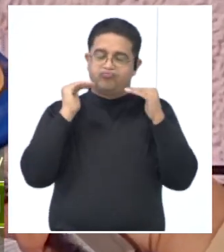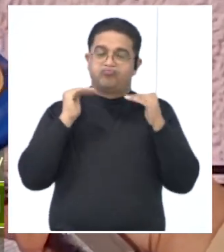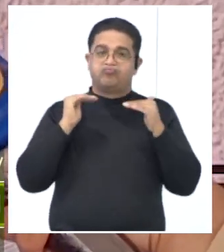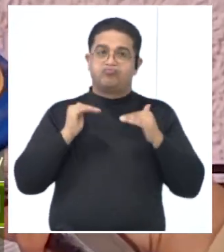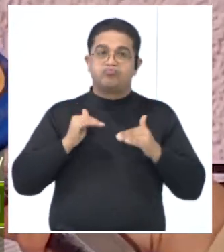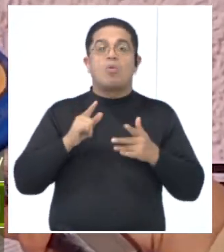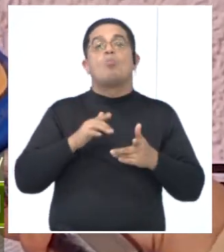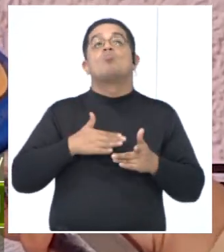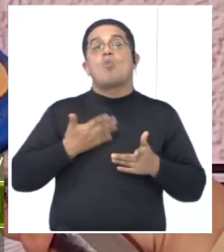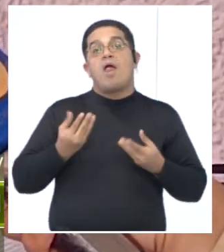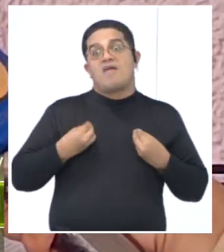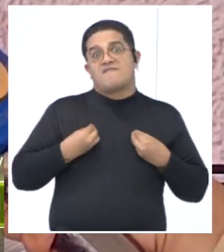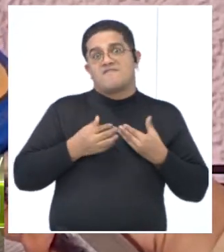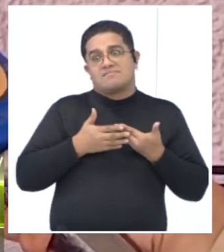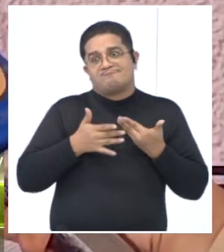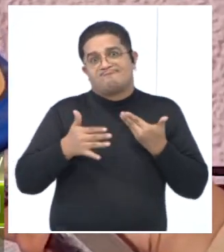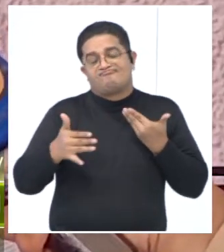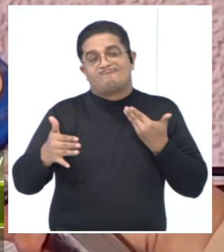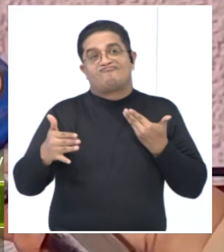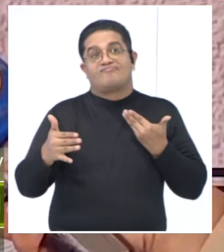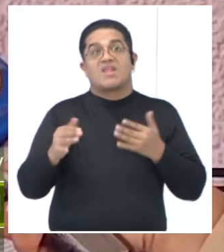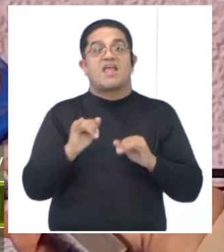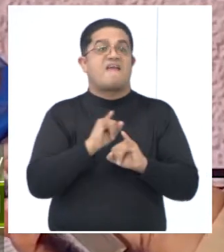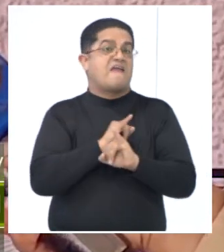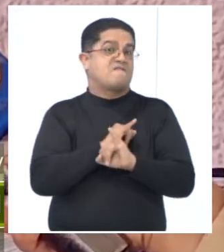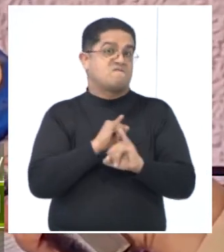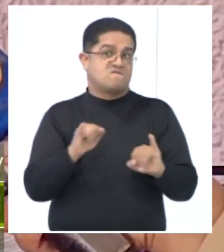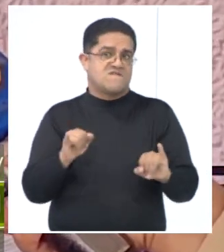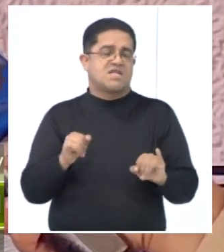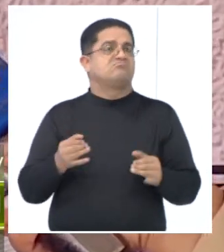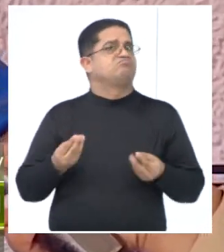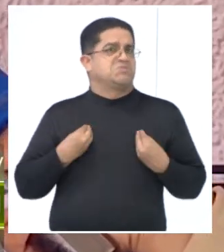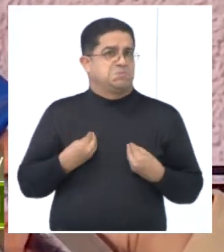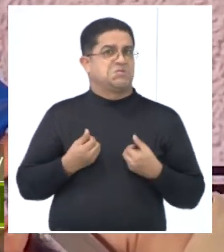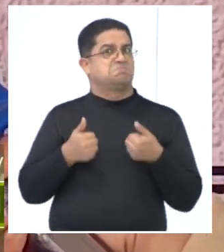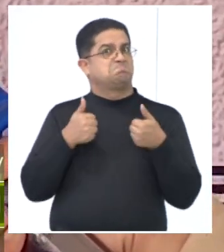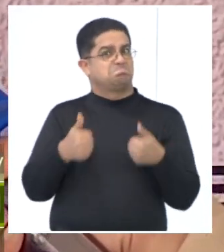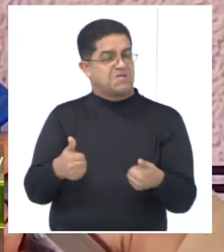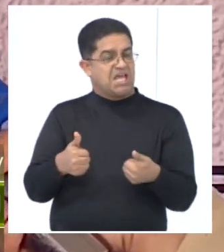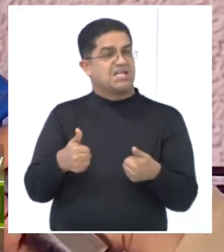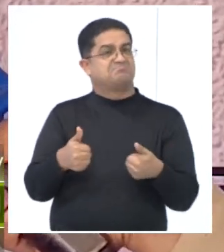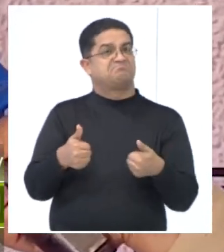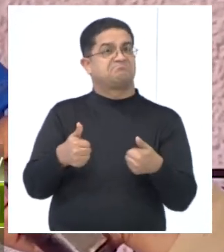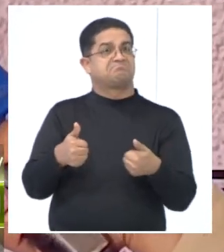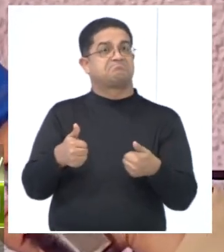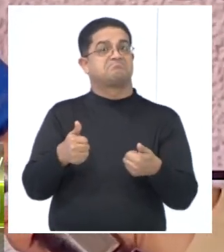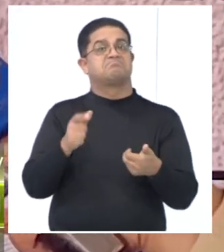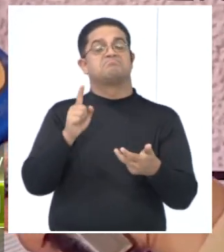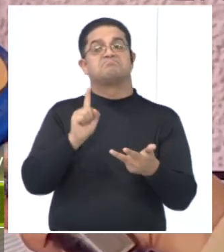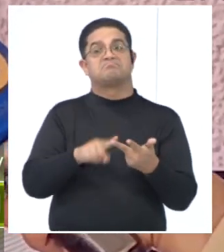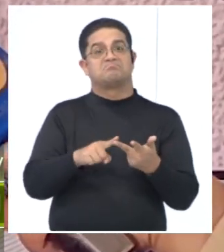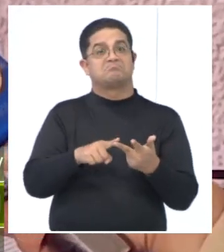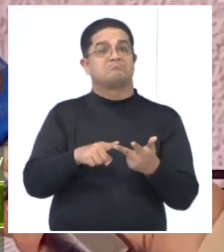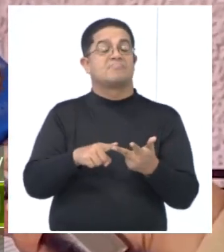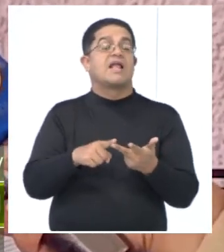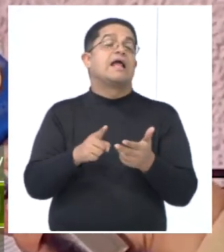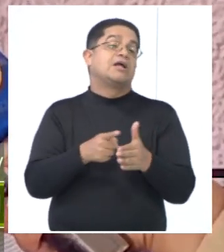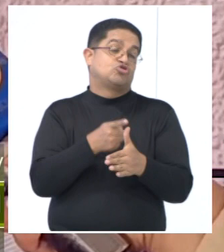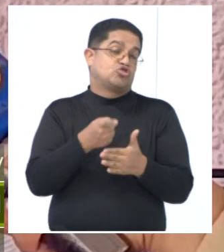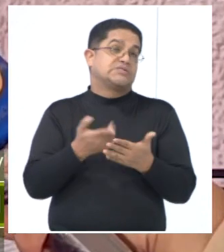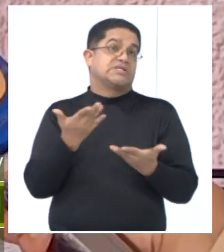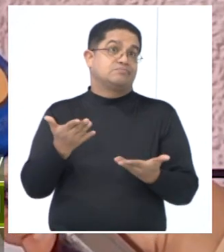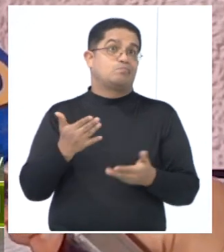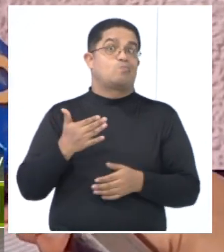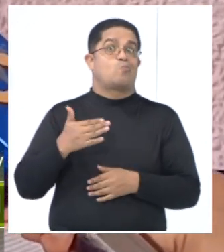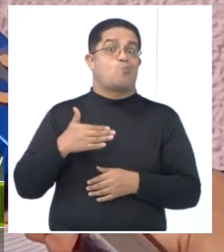alargar su vida, pueden vivir y terminar con una calidad de vida buena sus últimos días. Entonces puede ser